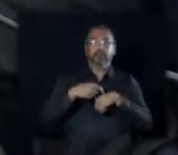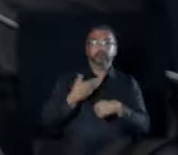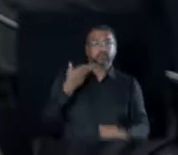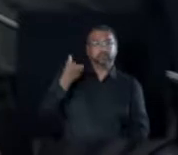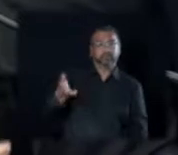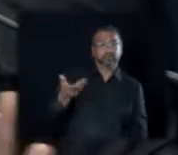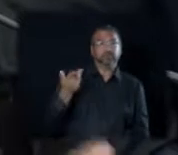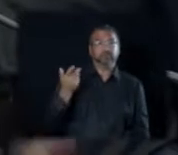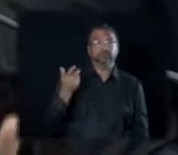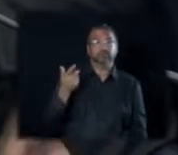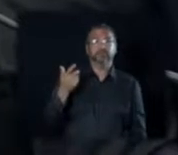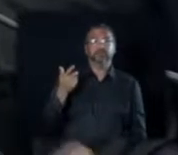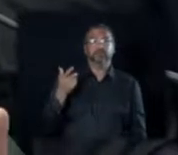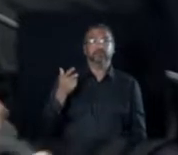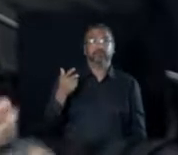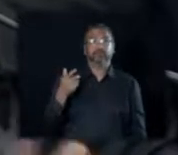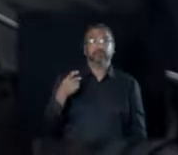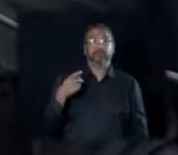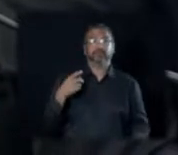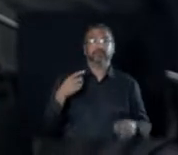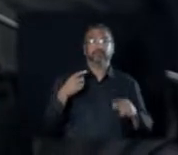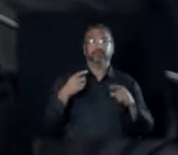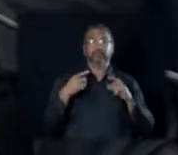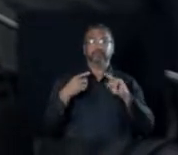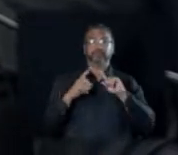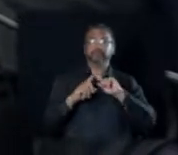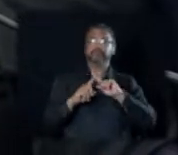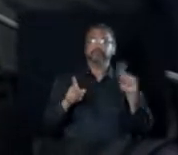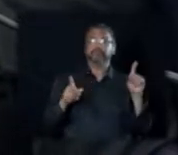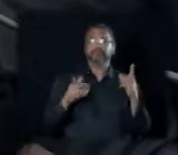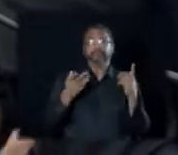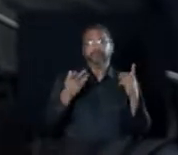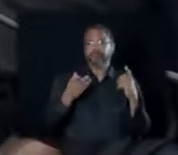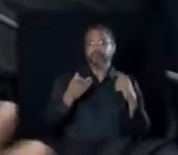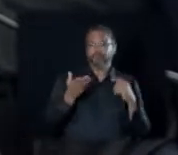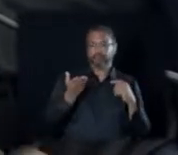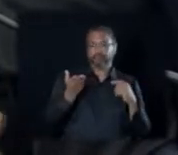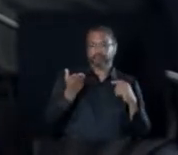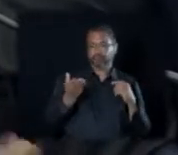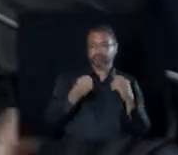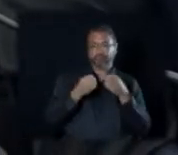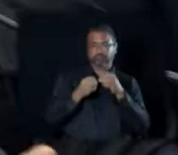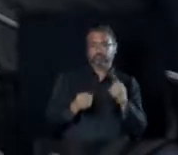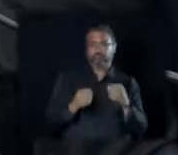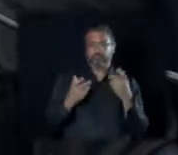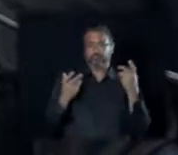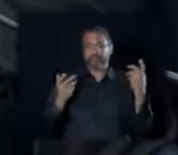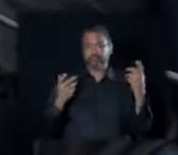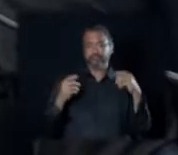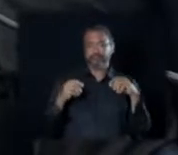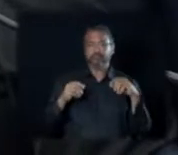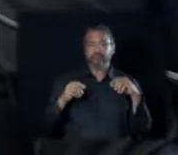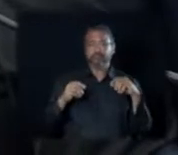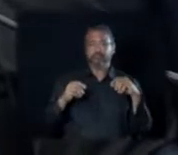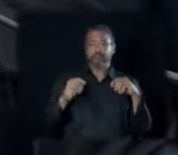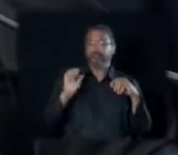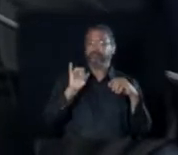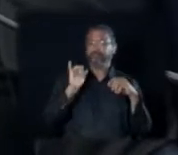allí, el BGF seguía siendo una entidad viable